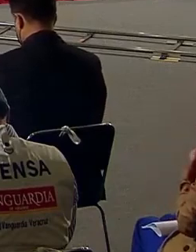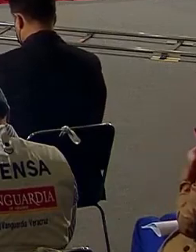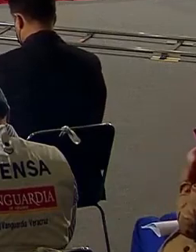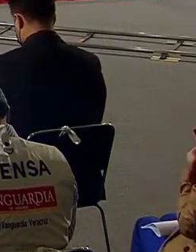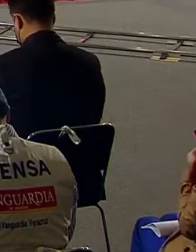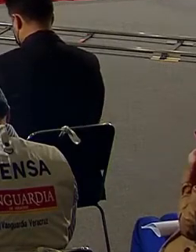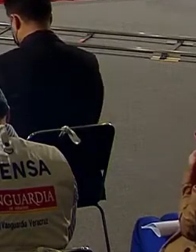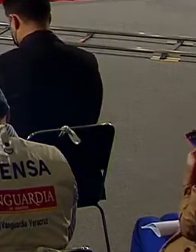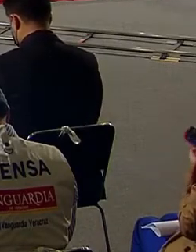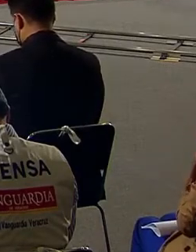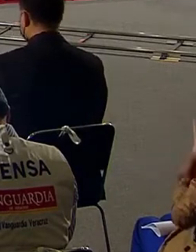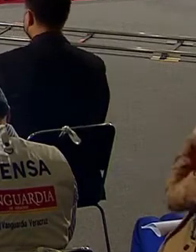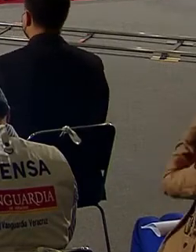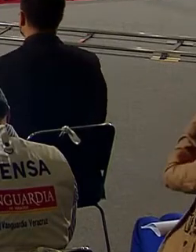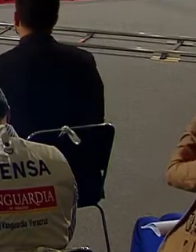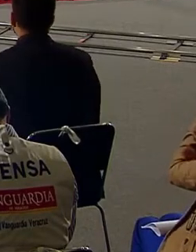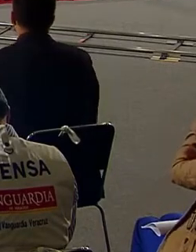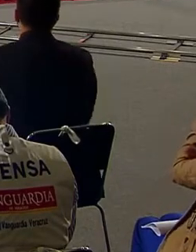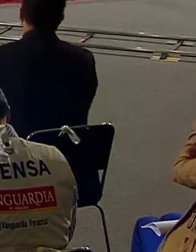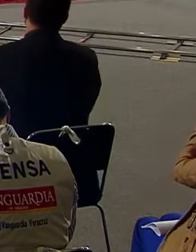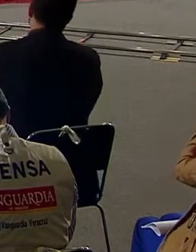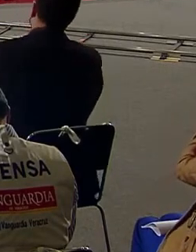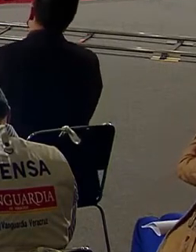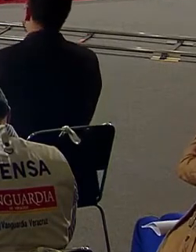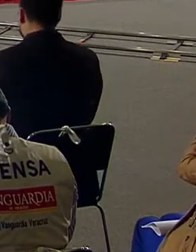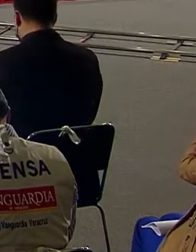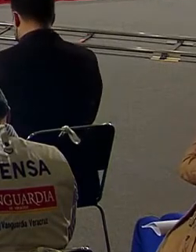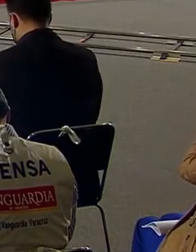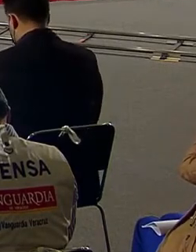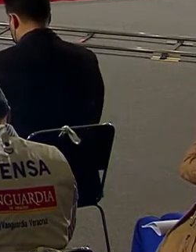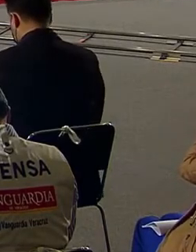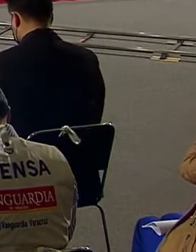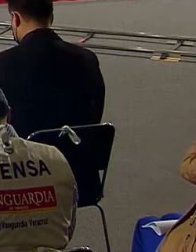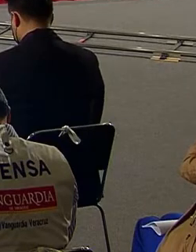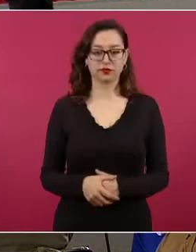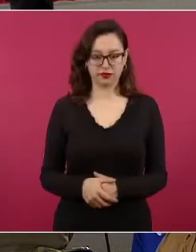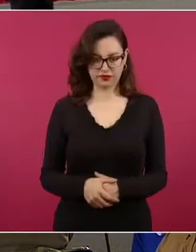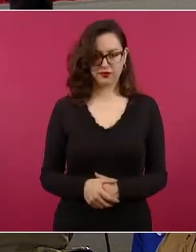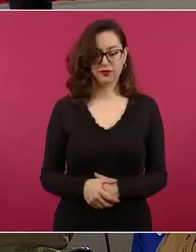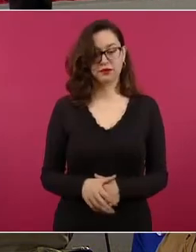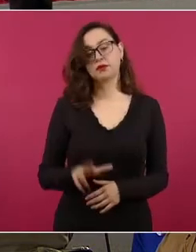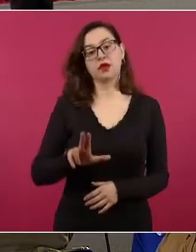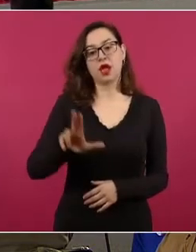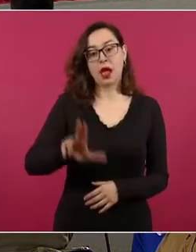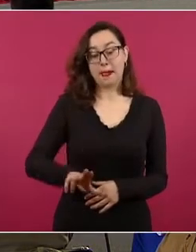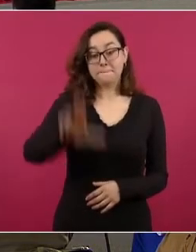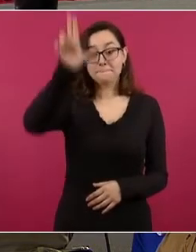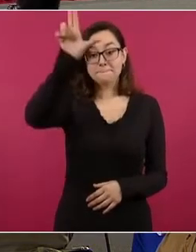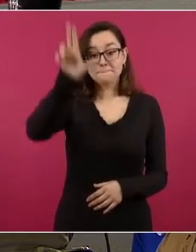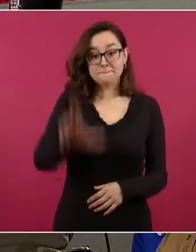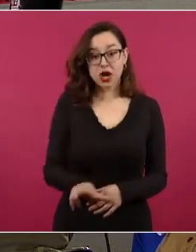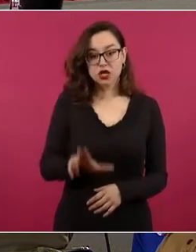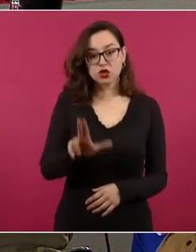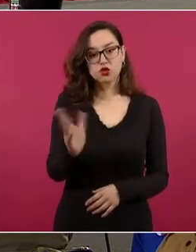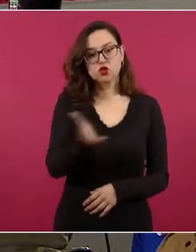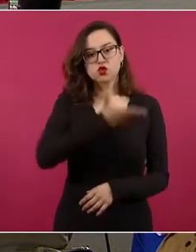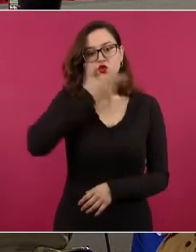Bueno, vamos como todos los martes a informar sobre la situación de